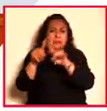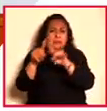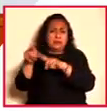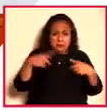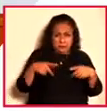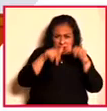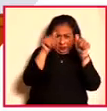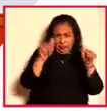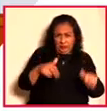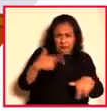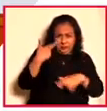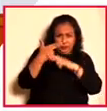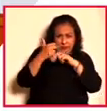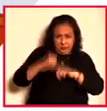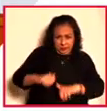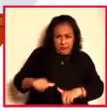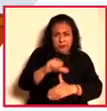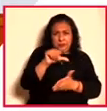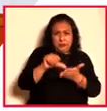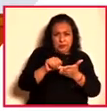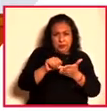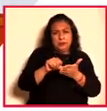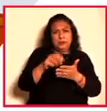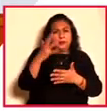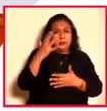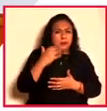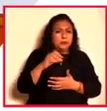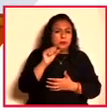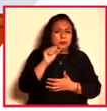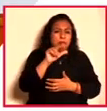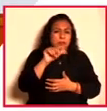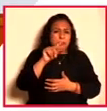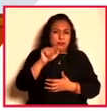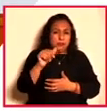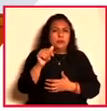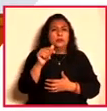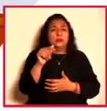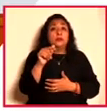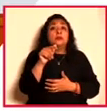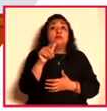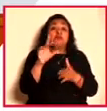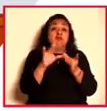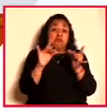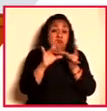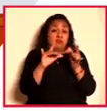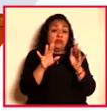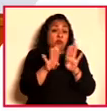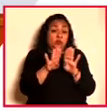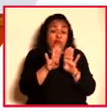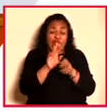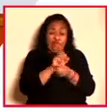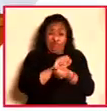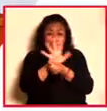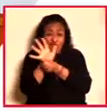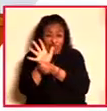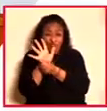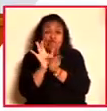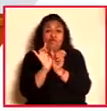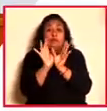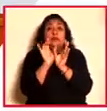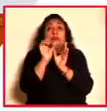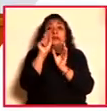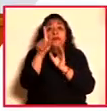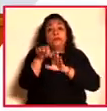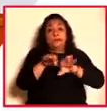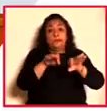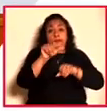jefe del Centro León en Santiago, República Dominicana, sostiene que, no obstante la circunstancia de la pandemia y la profusión en la producción de